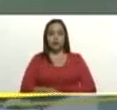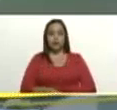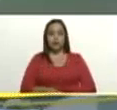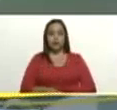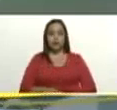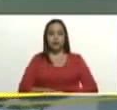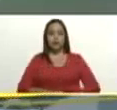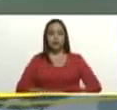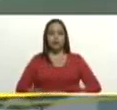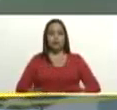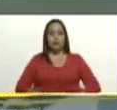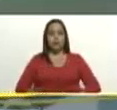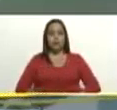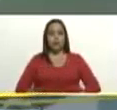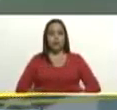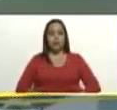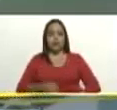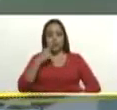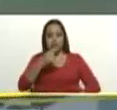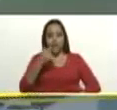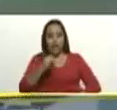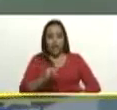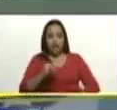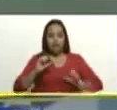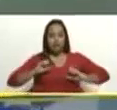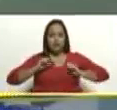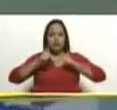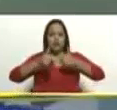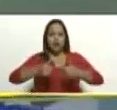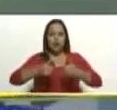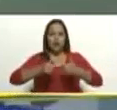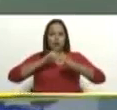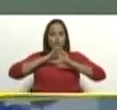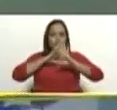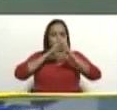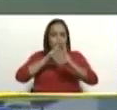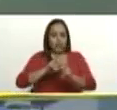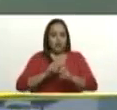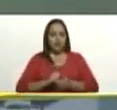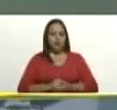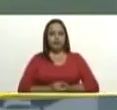se ha levantado un relato, una narrativa